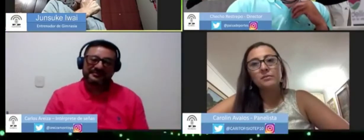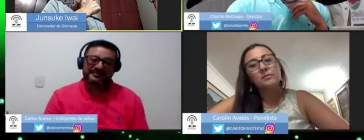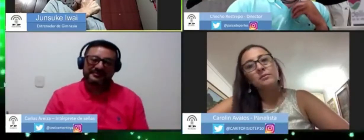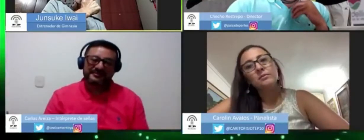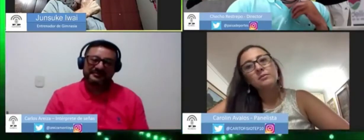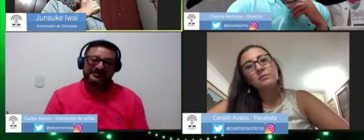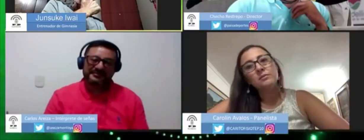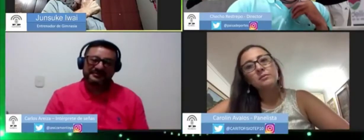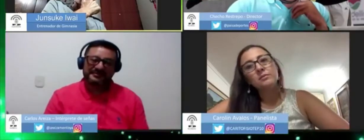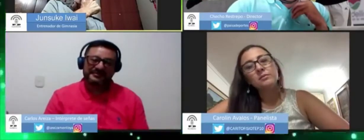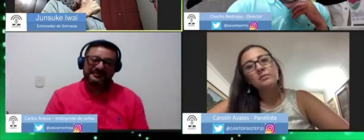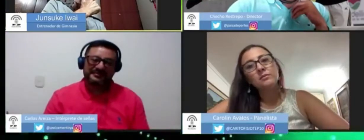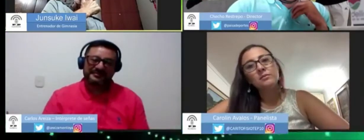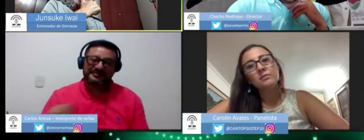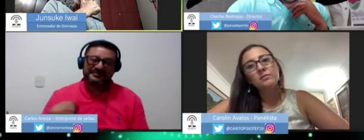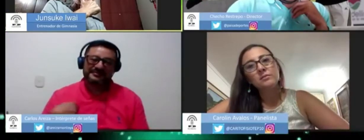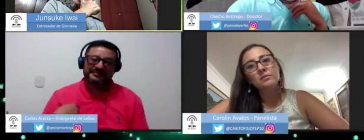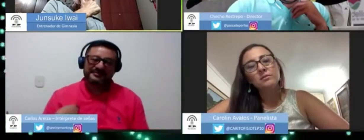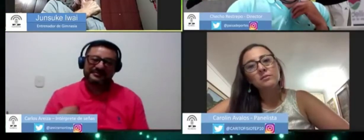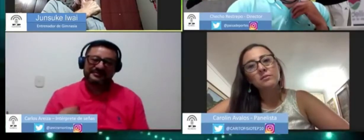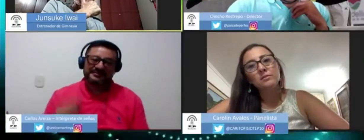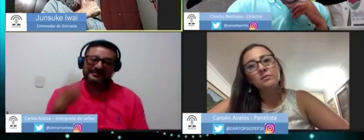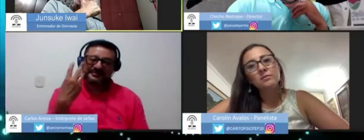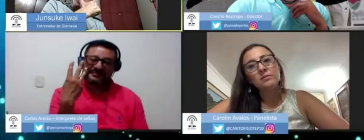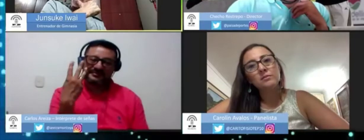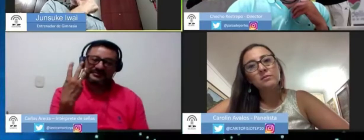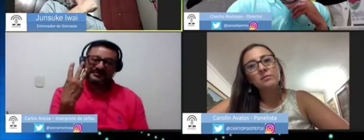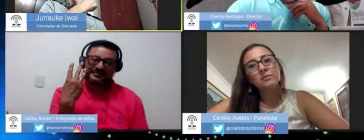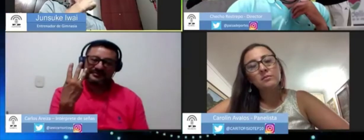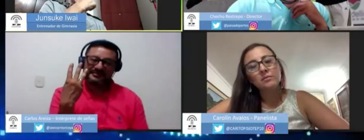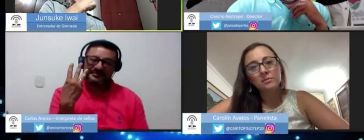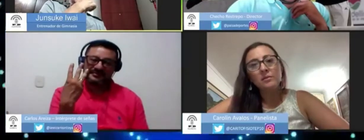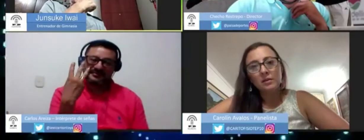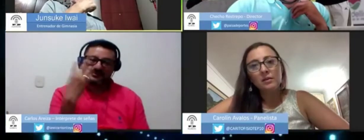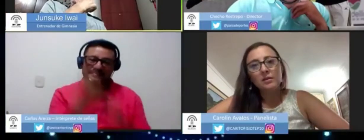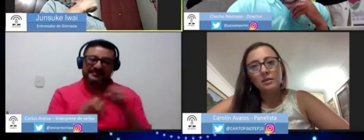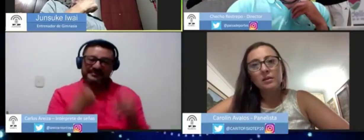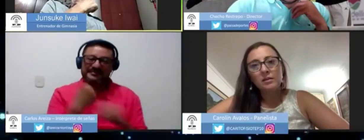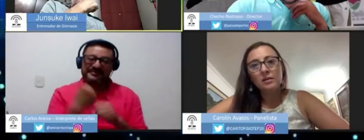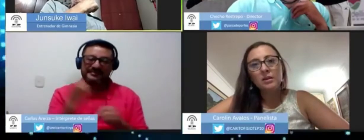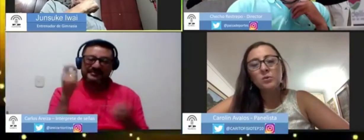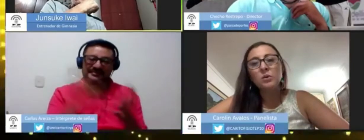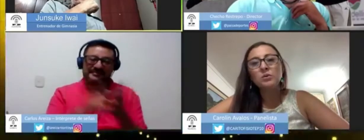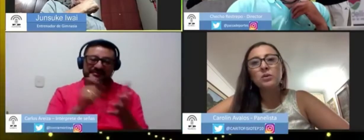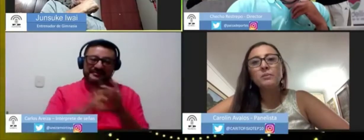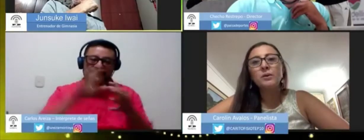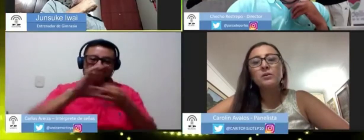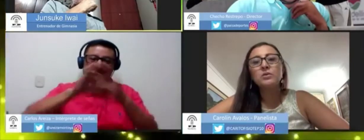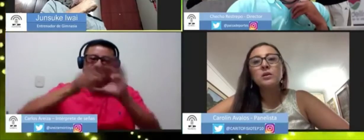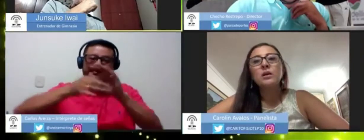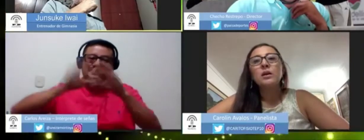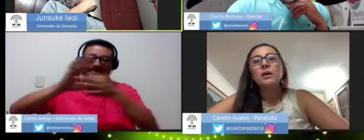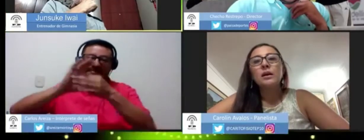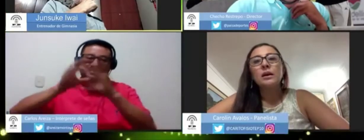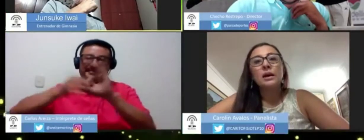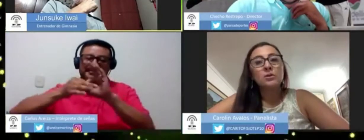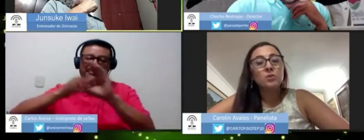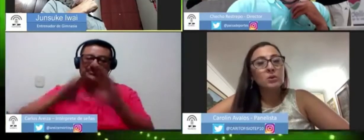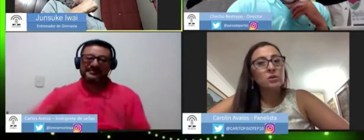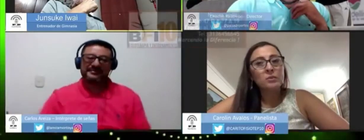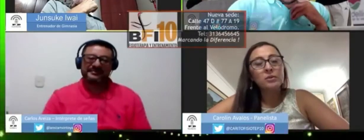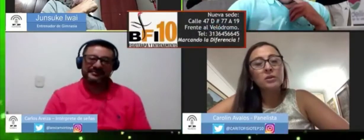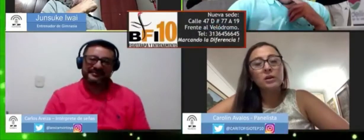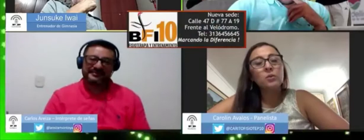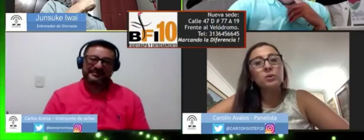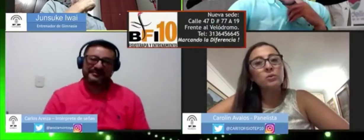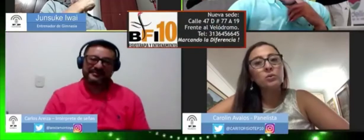Yo asistí como tres. Sí. Tres Juegos Olímpicos. Uh-huh. ¿A los Juegos